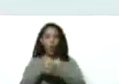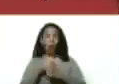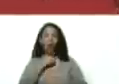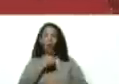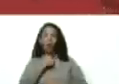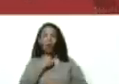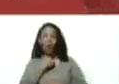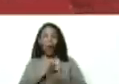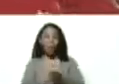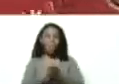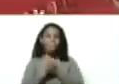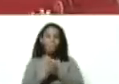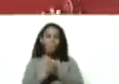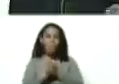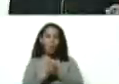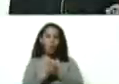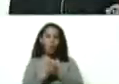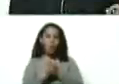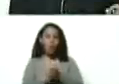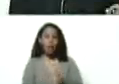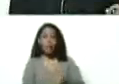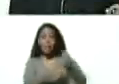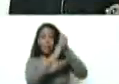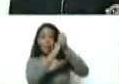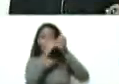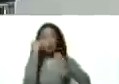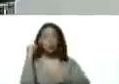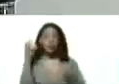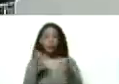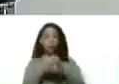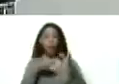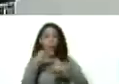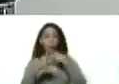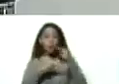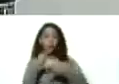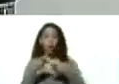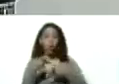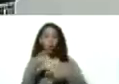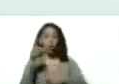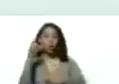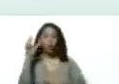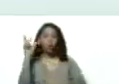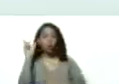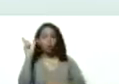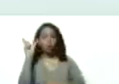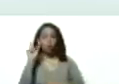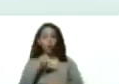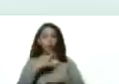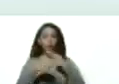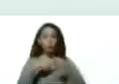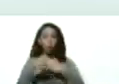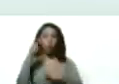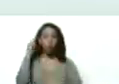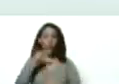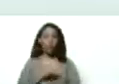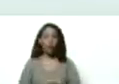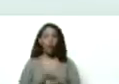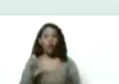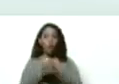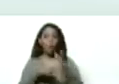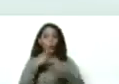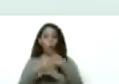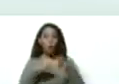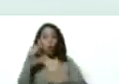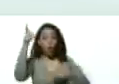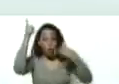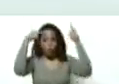amigos y líderes del partido socialista unido de Venezuela el partido de la revolución bolivariana el partido de